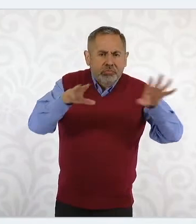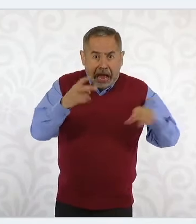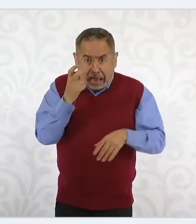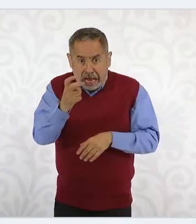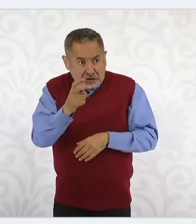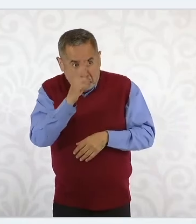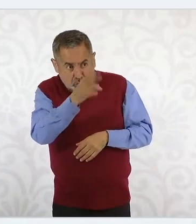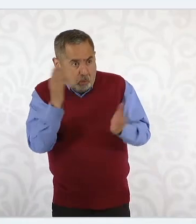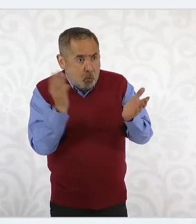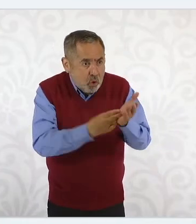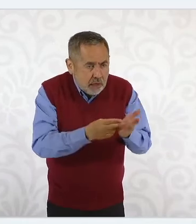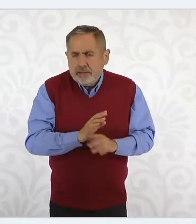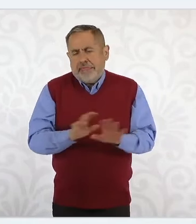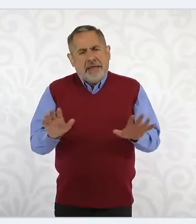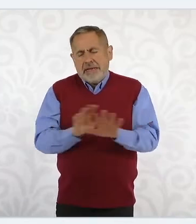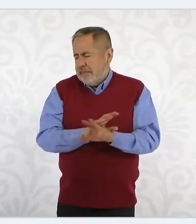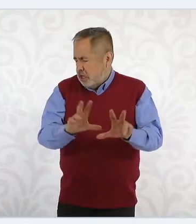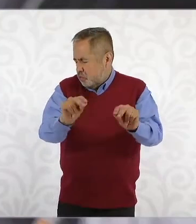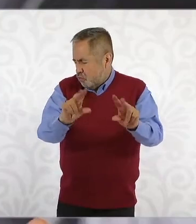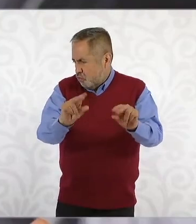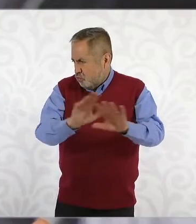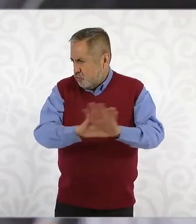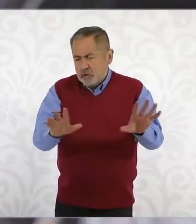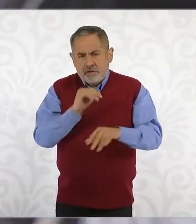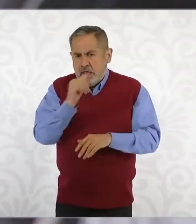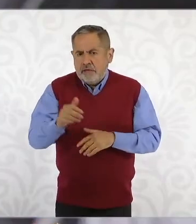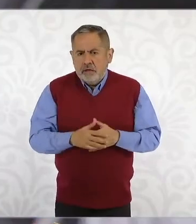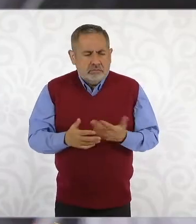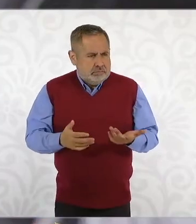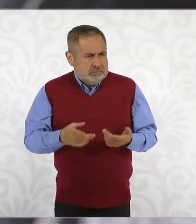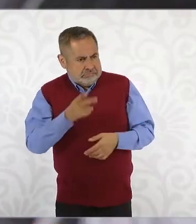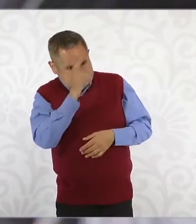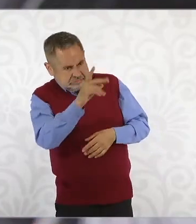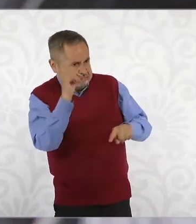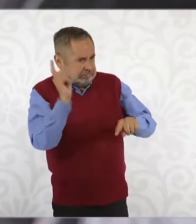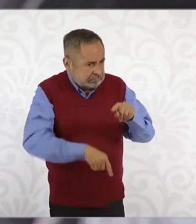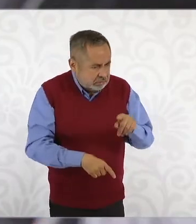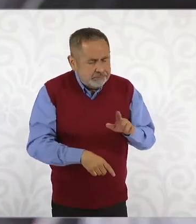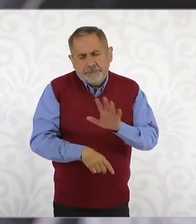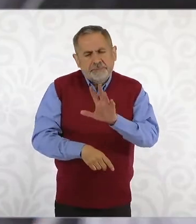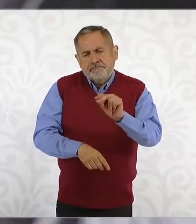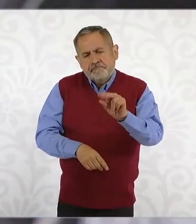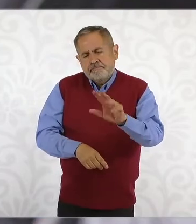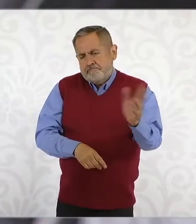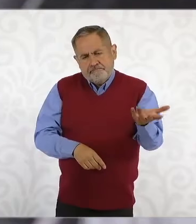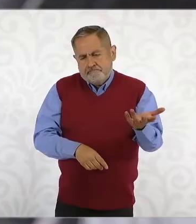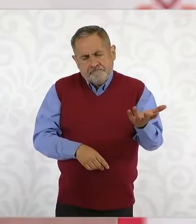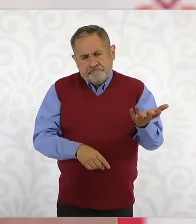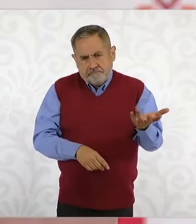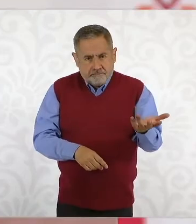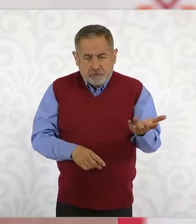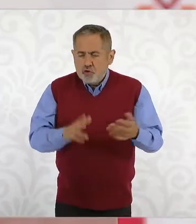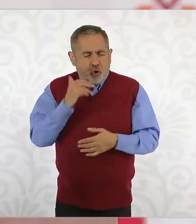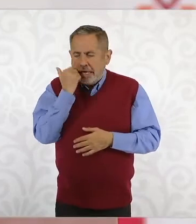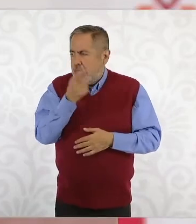entonces el tema es quién está censurando. ¿O estamos censurando, sí o no? Y nosotros no